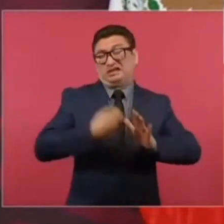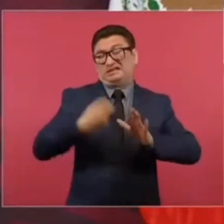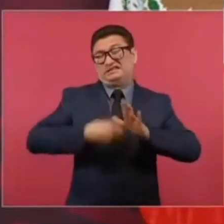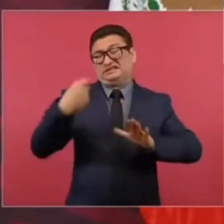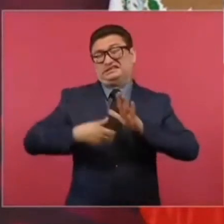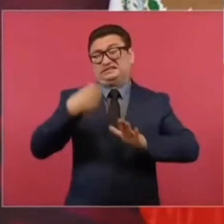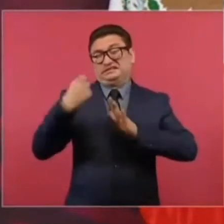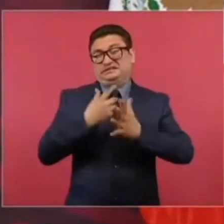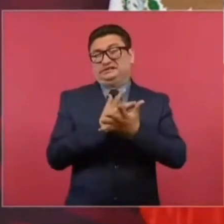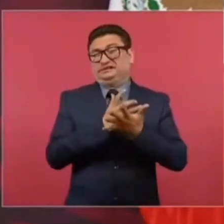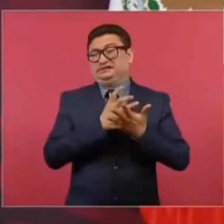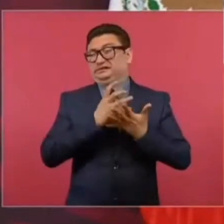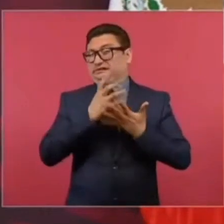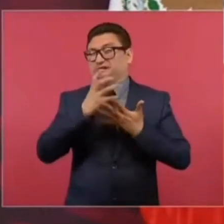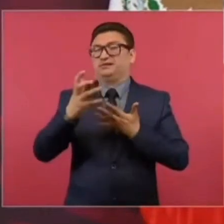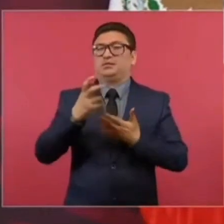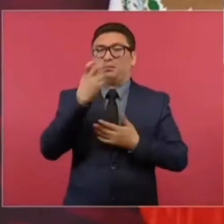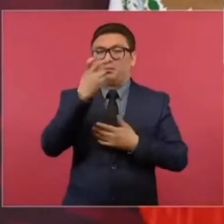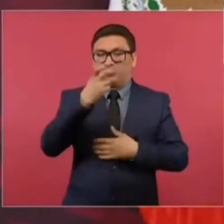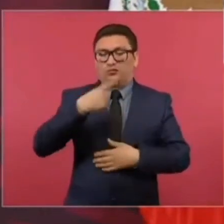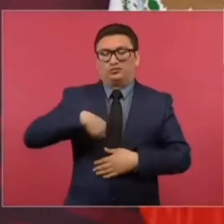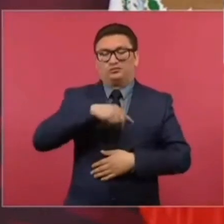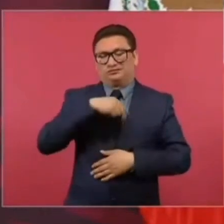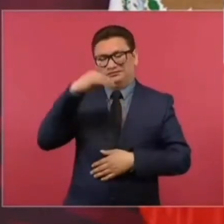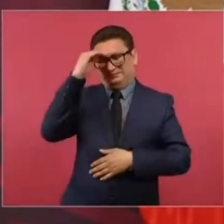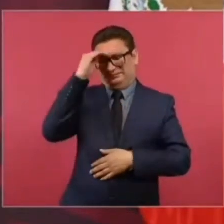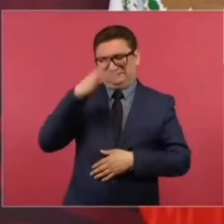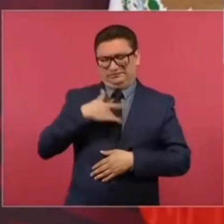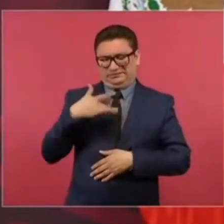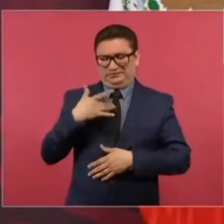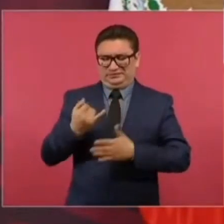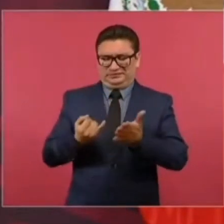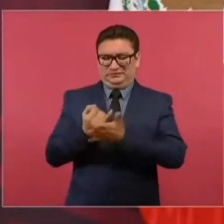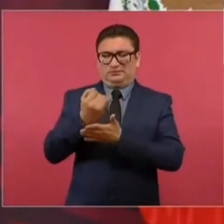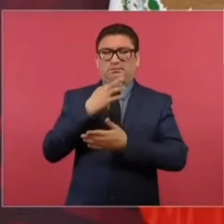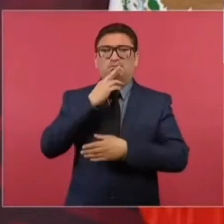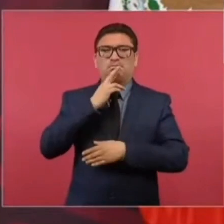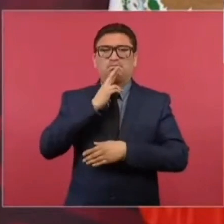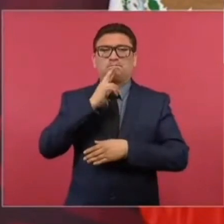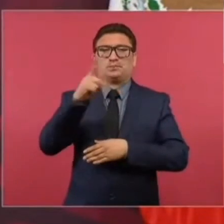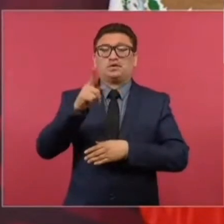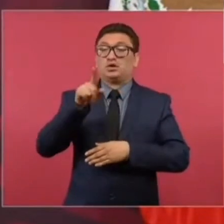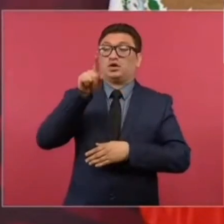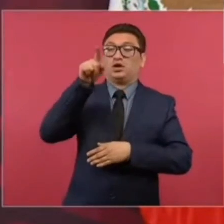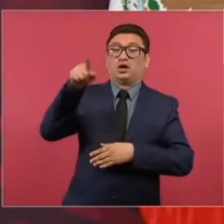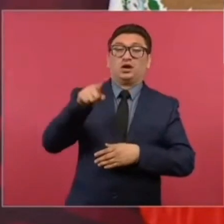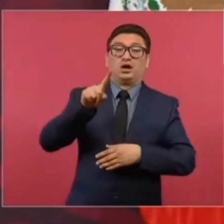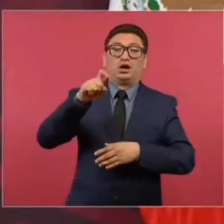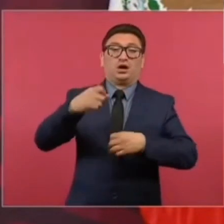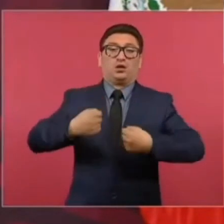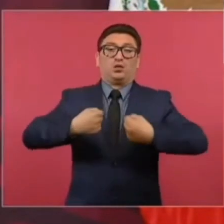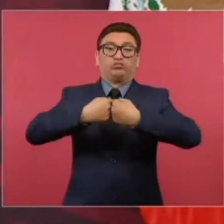Entonces tomamos la decisión de llevar agua superficial de una presa,